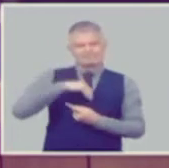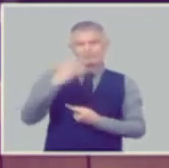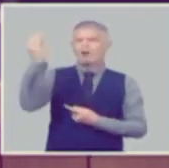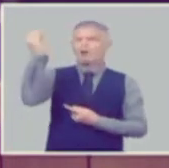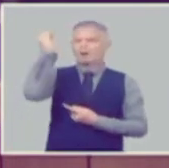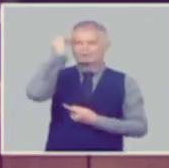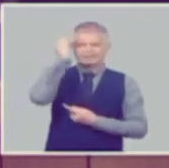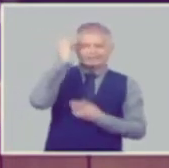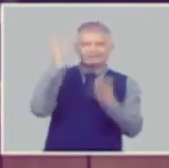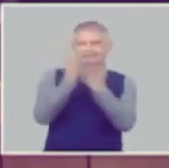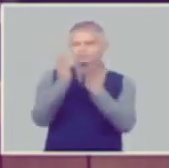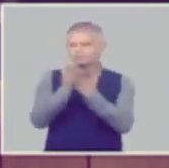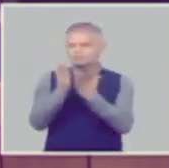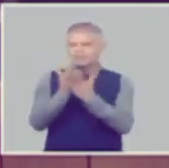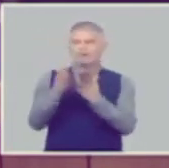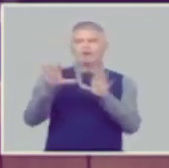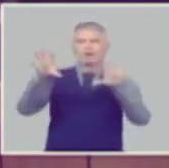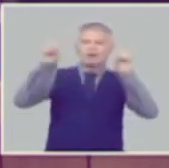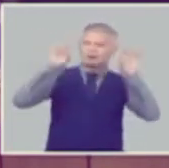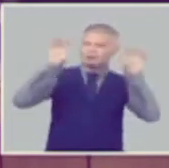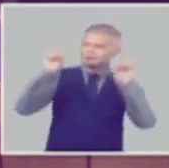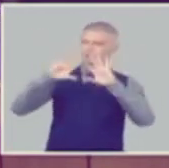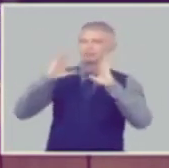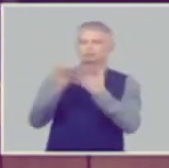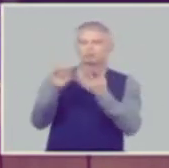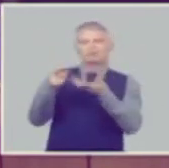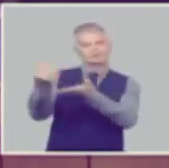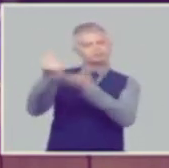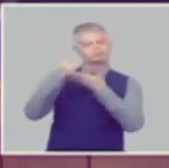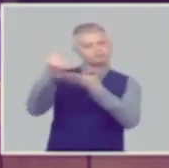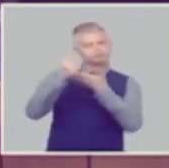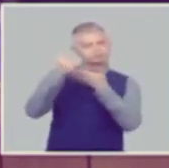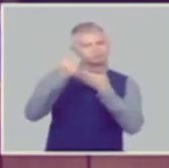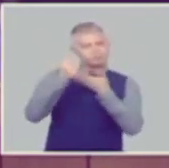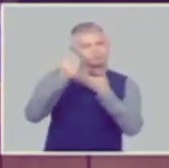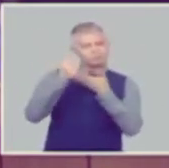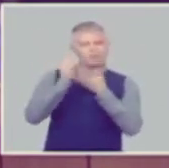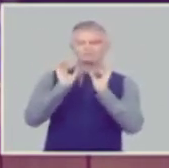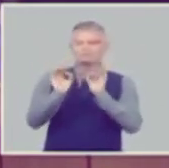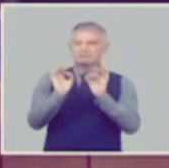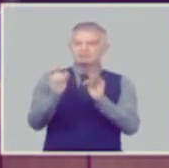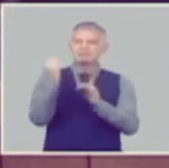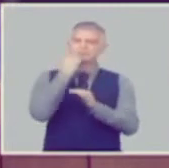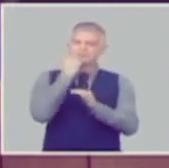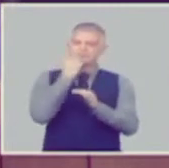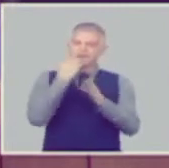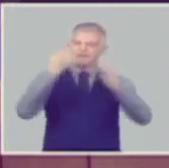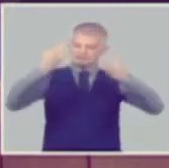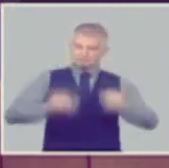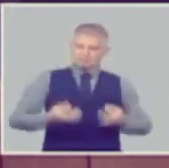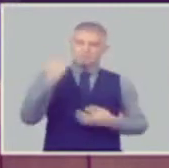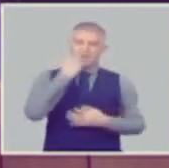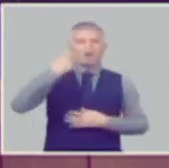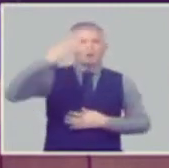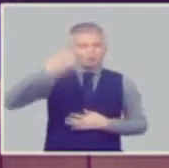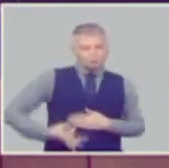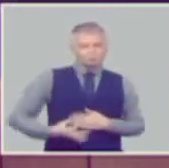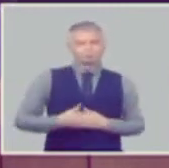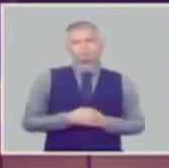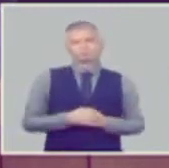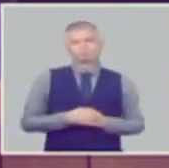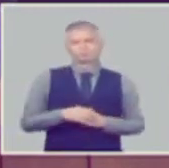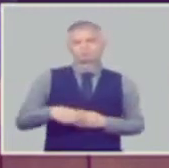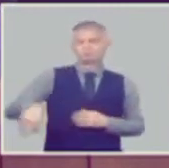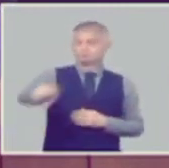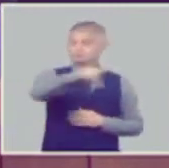tomar decisiones desde los saberes colectivos conduce siempre por caminos más seguros y más justos.